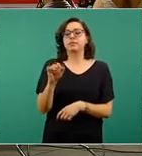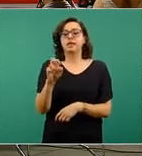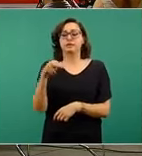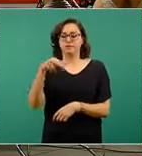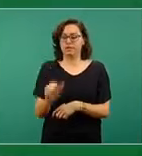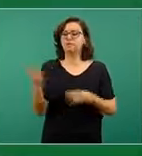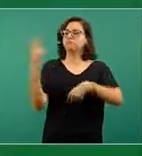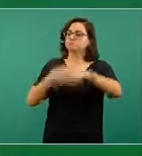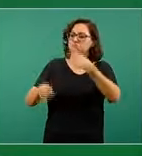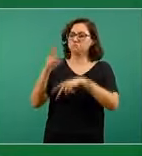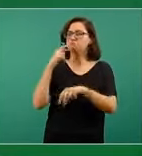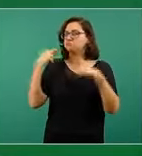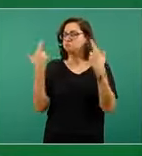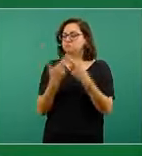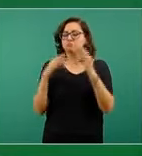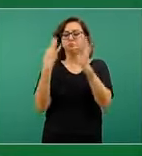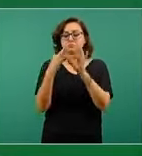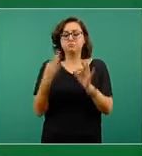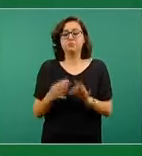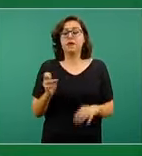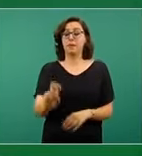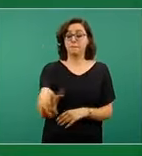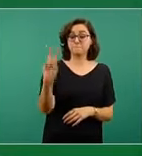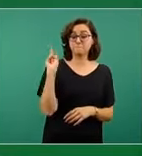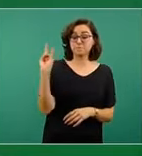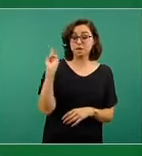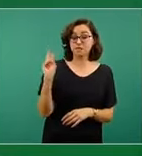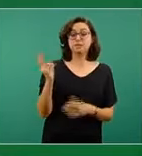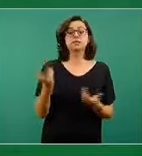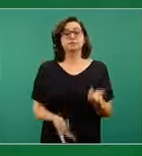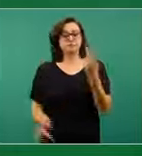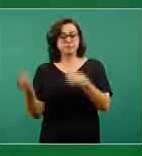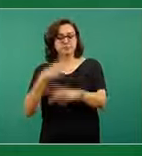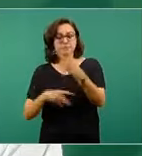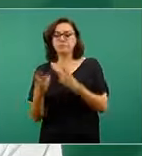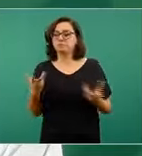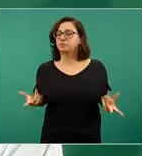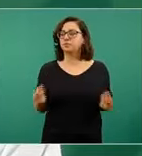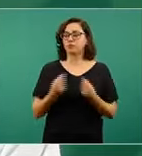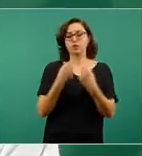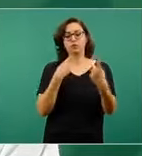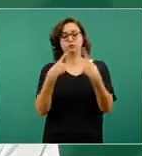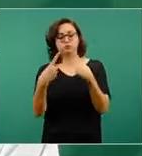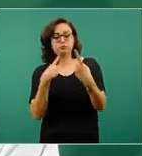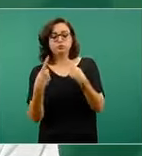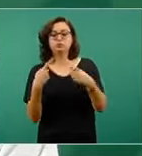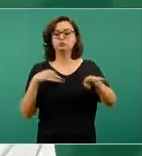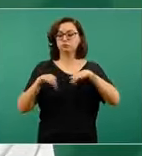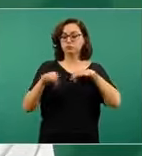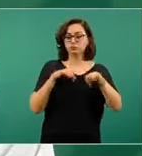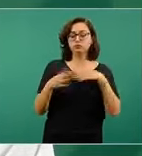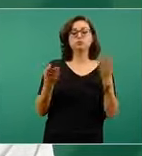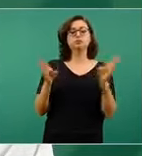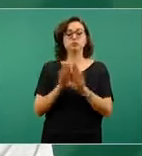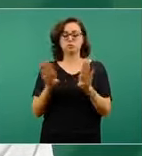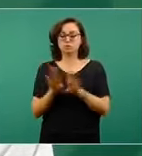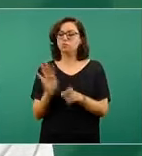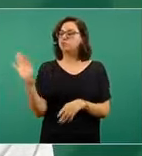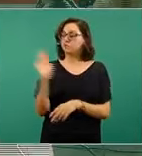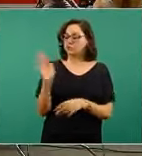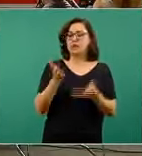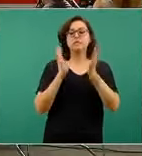reuniones y con quien el viernes reciente estuvimos trabajando para ir afinando los detalles de la posible apertura de